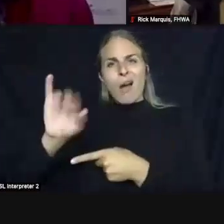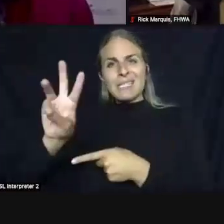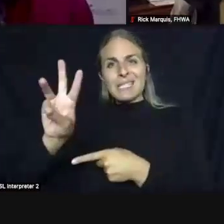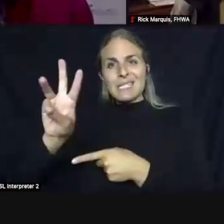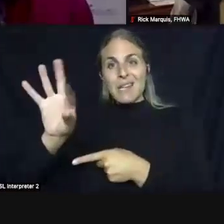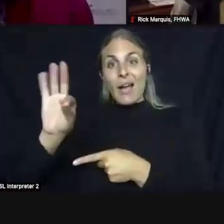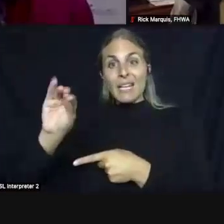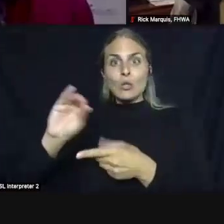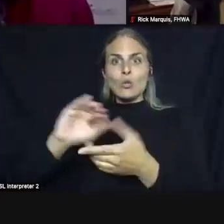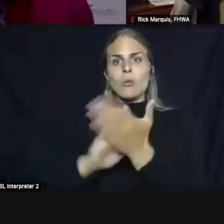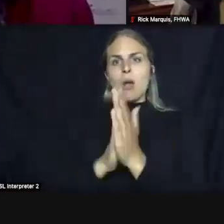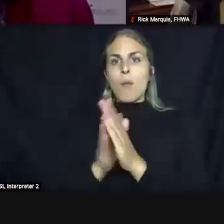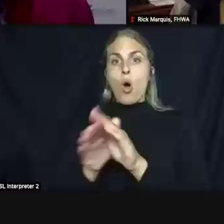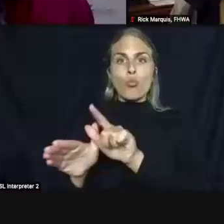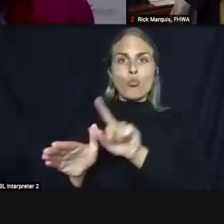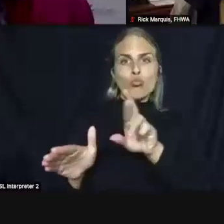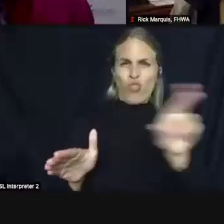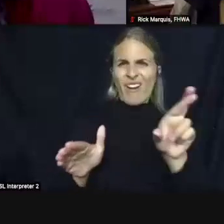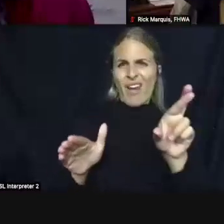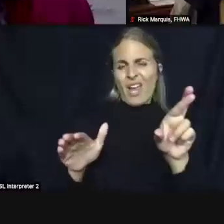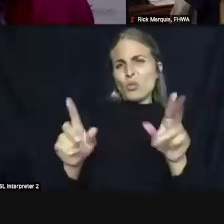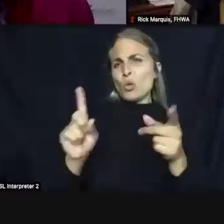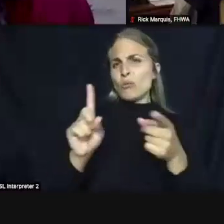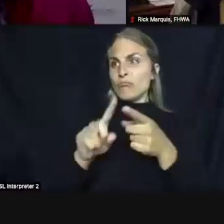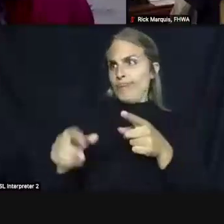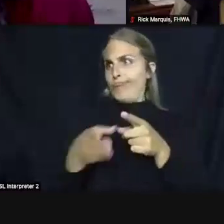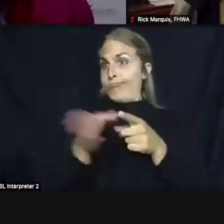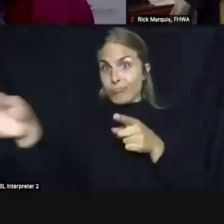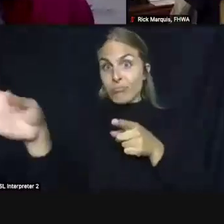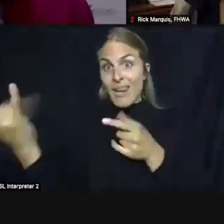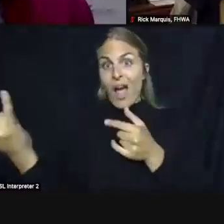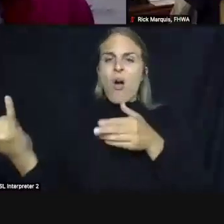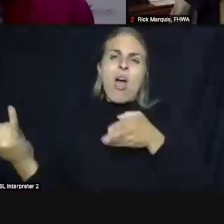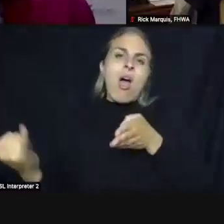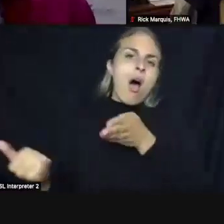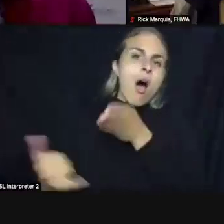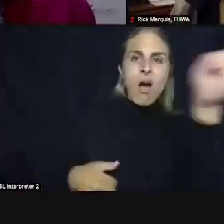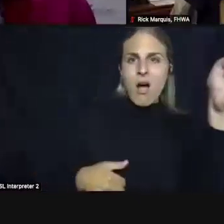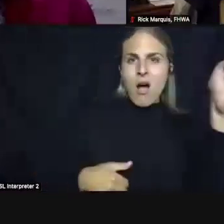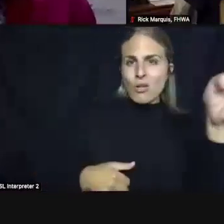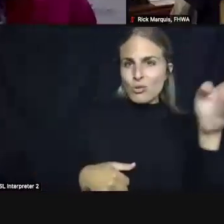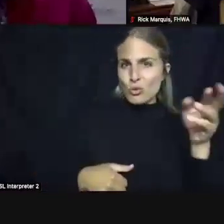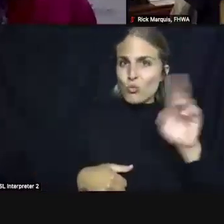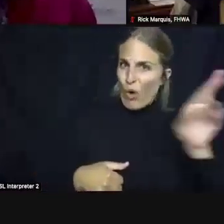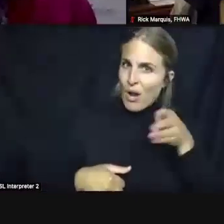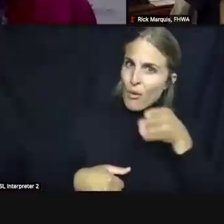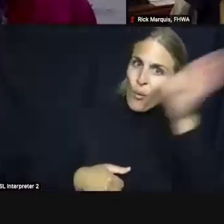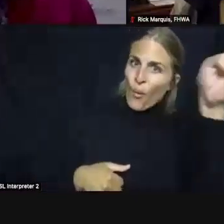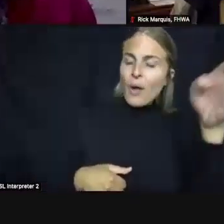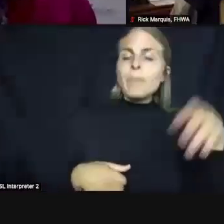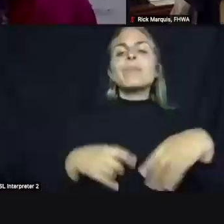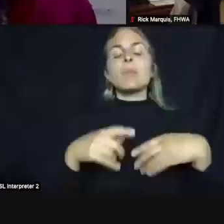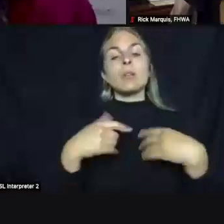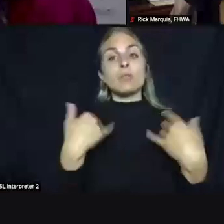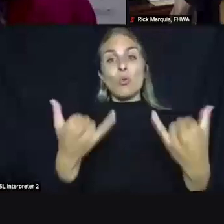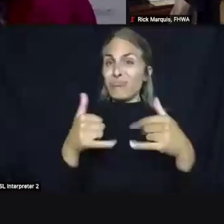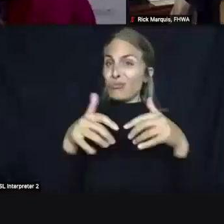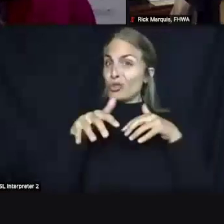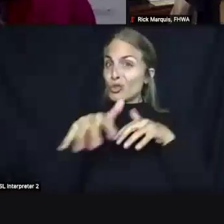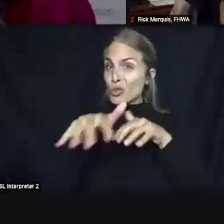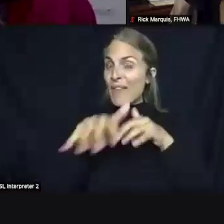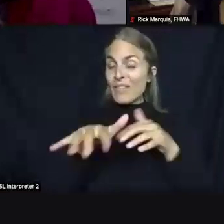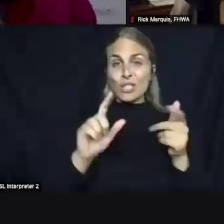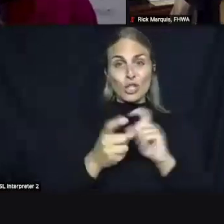841 de 690, de una salida derecha a una salida de izquierda. 3, hay